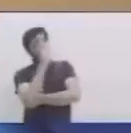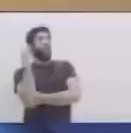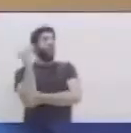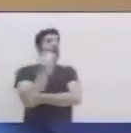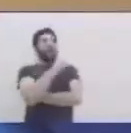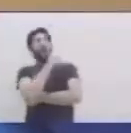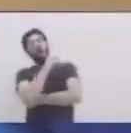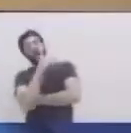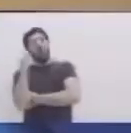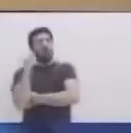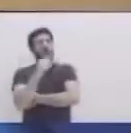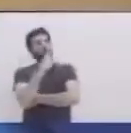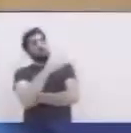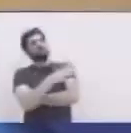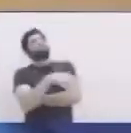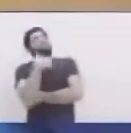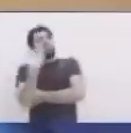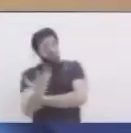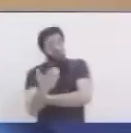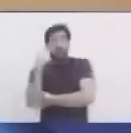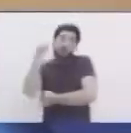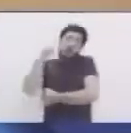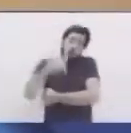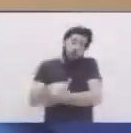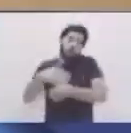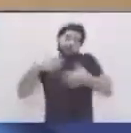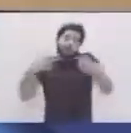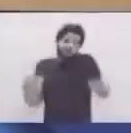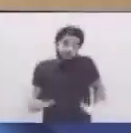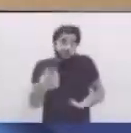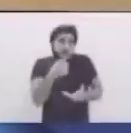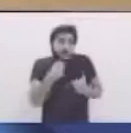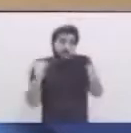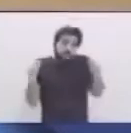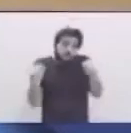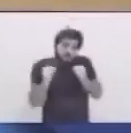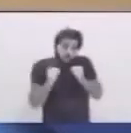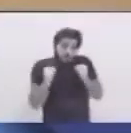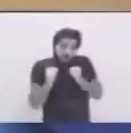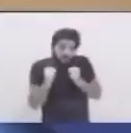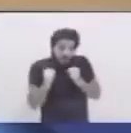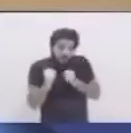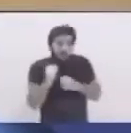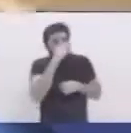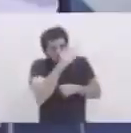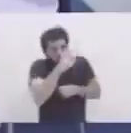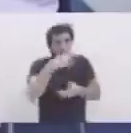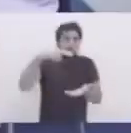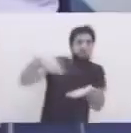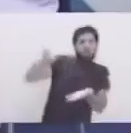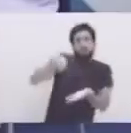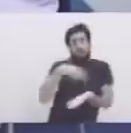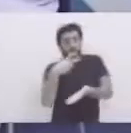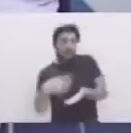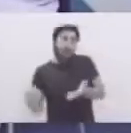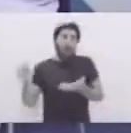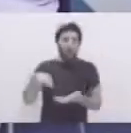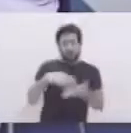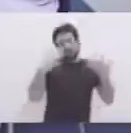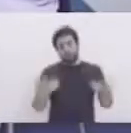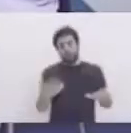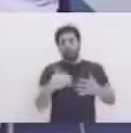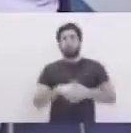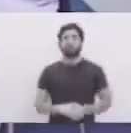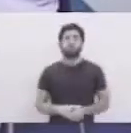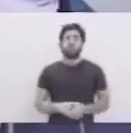sí, cantabas en el verano. Ahora baila durante el invierno. Y colorín